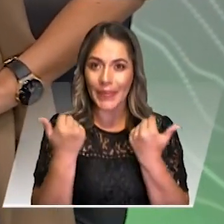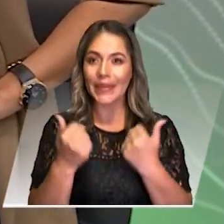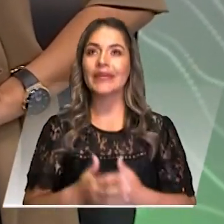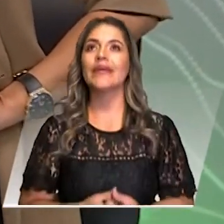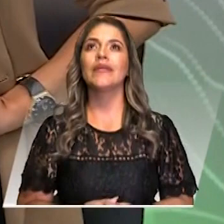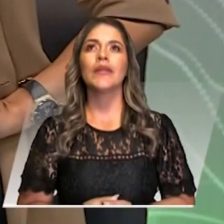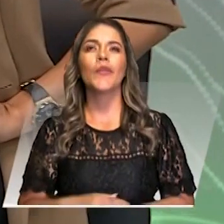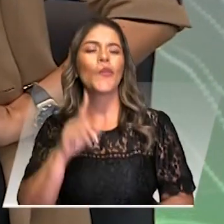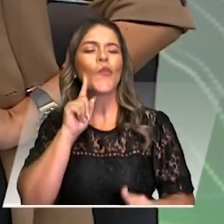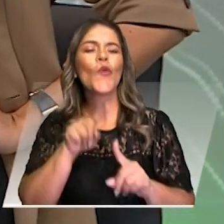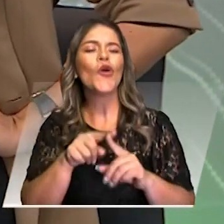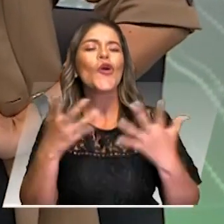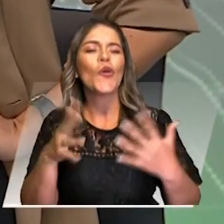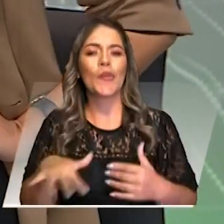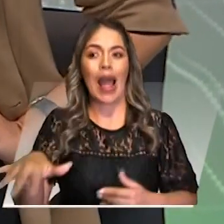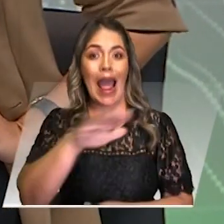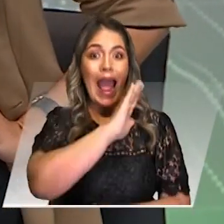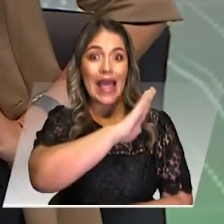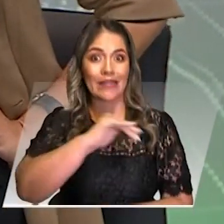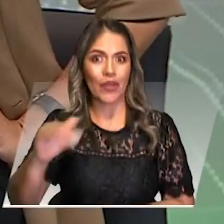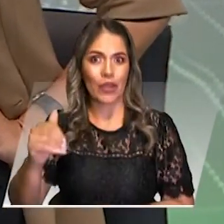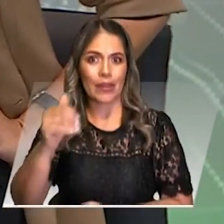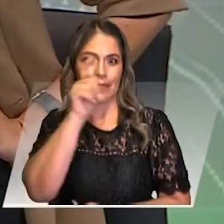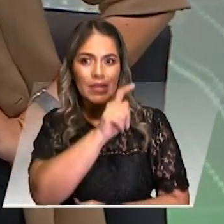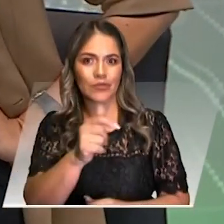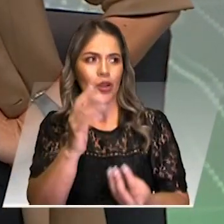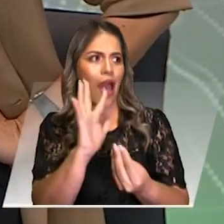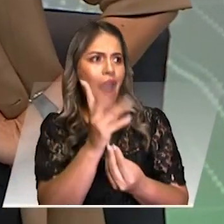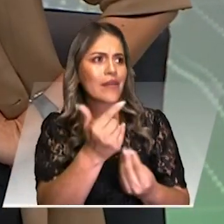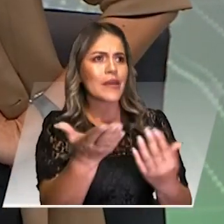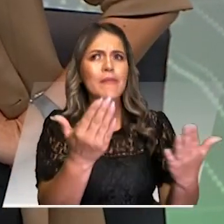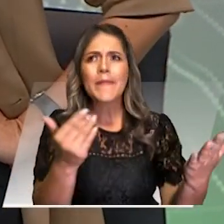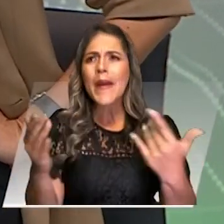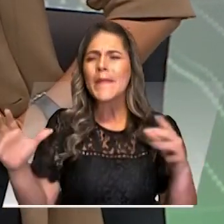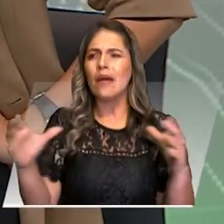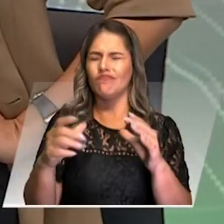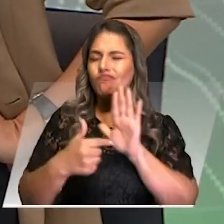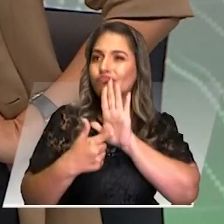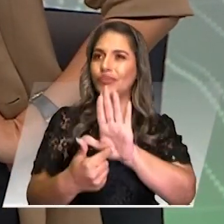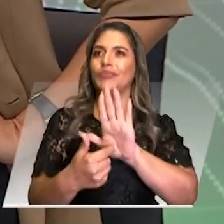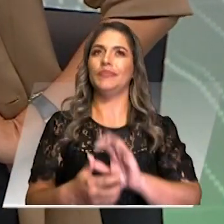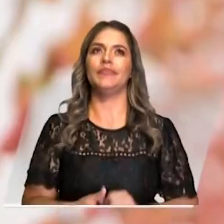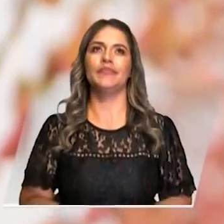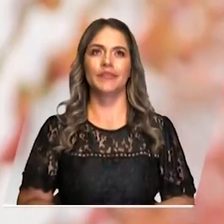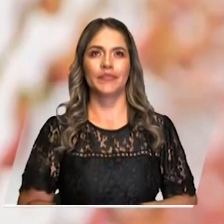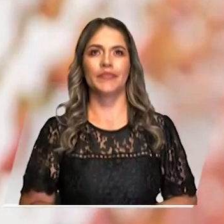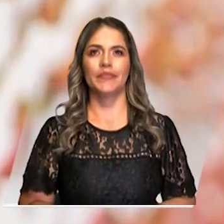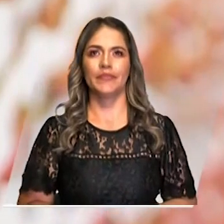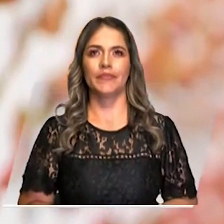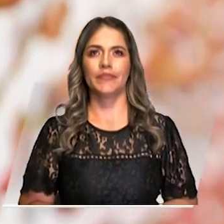de que el talento antioqueño sea conocido en todos los rincones del país.